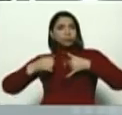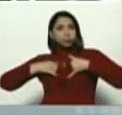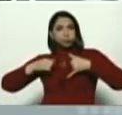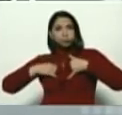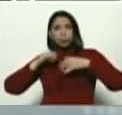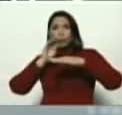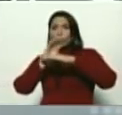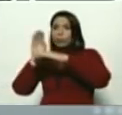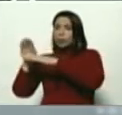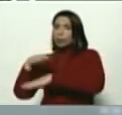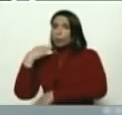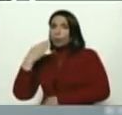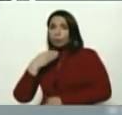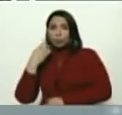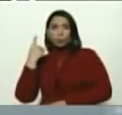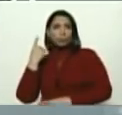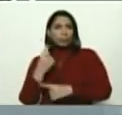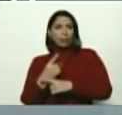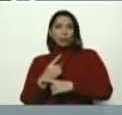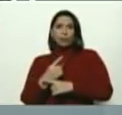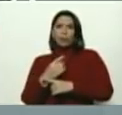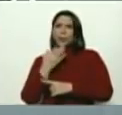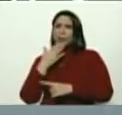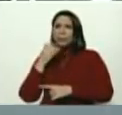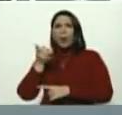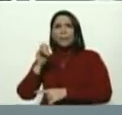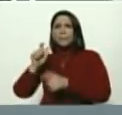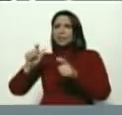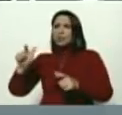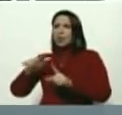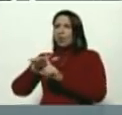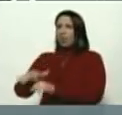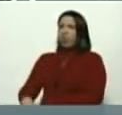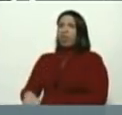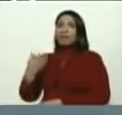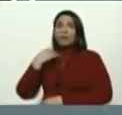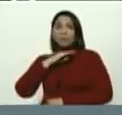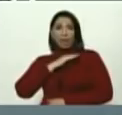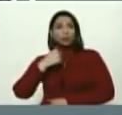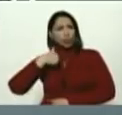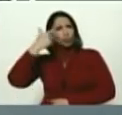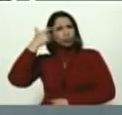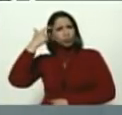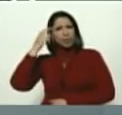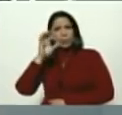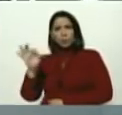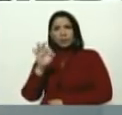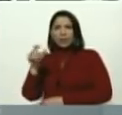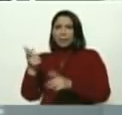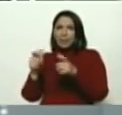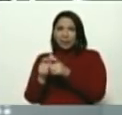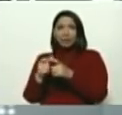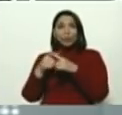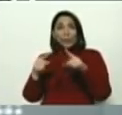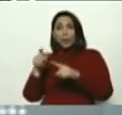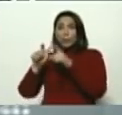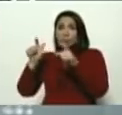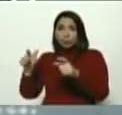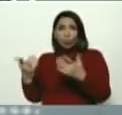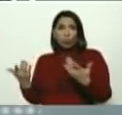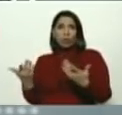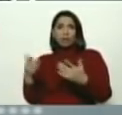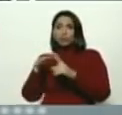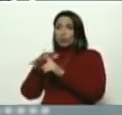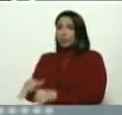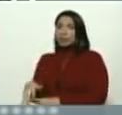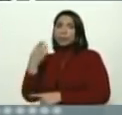todos. Hay gente que subestima la enfermedad, lo sé, es un porcentaje pequeño, pero la gente que